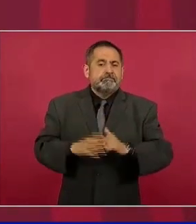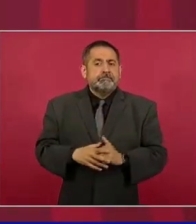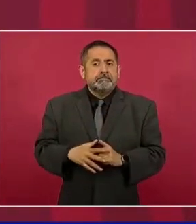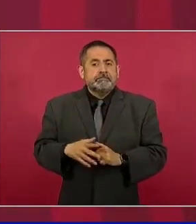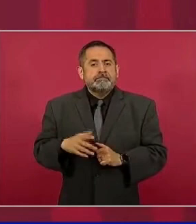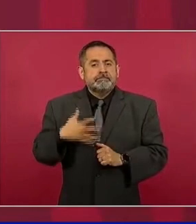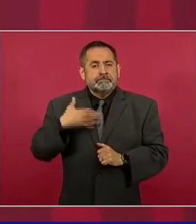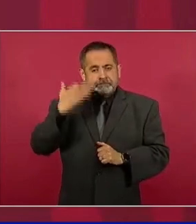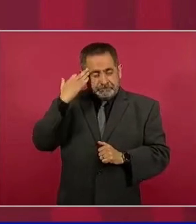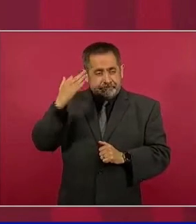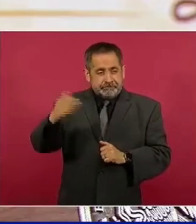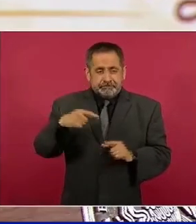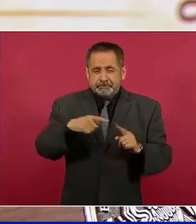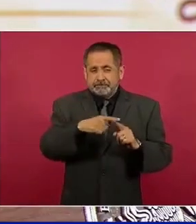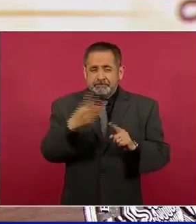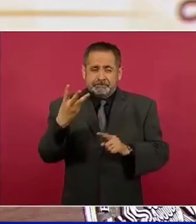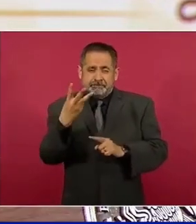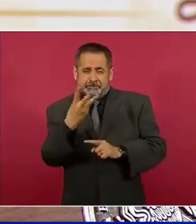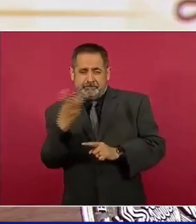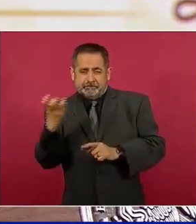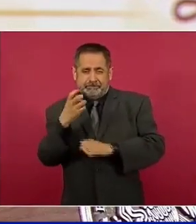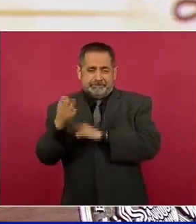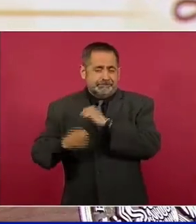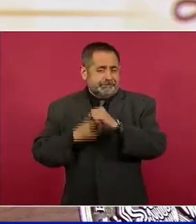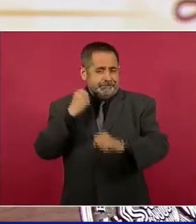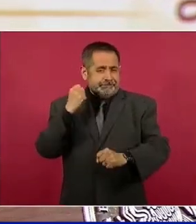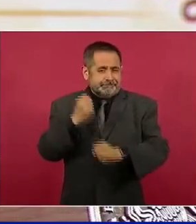durante 3 siglos,